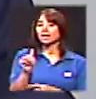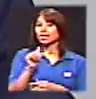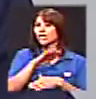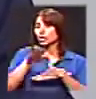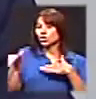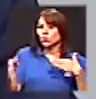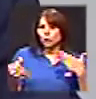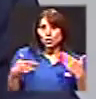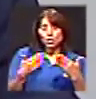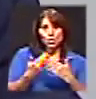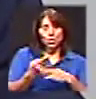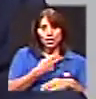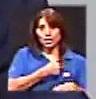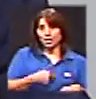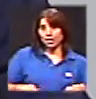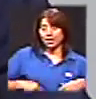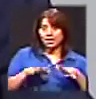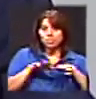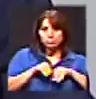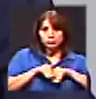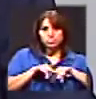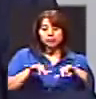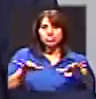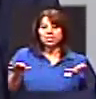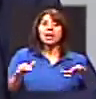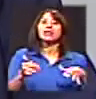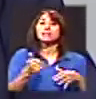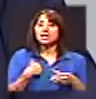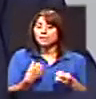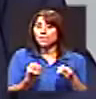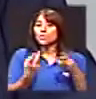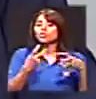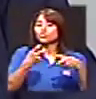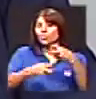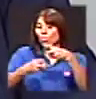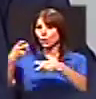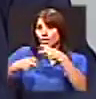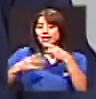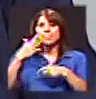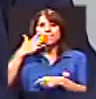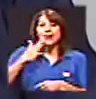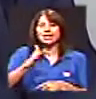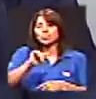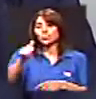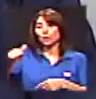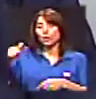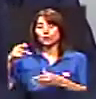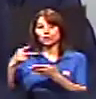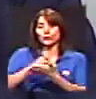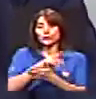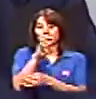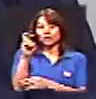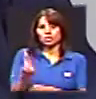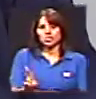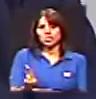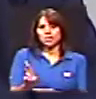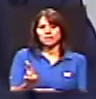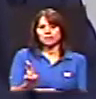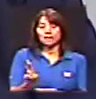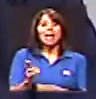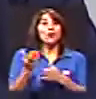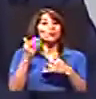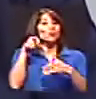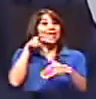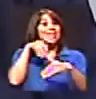es asaltada por muchos de los mismos problemas que existen en las otras provincias de Costa Rica. Salir y entrar a Heredia a